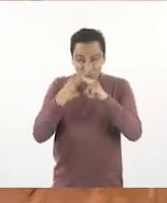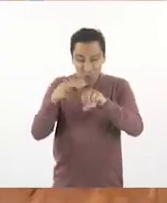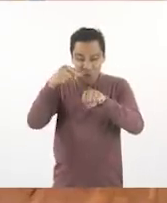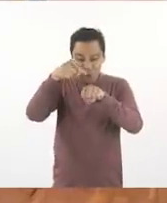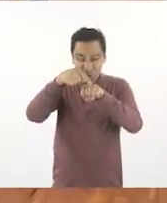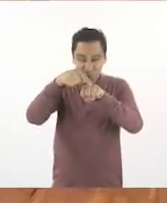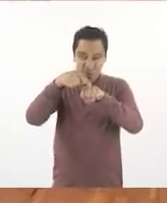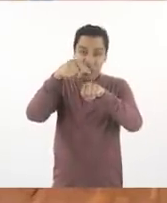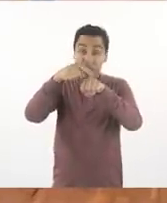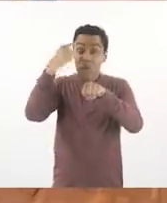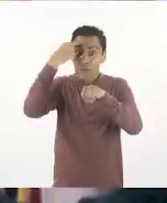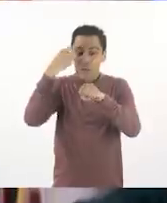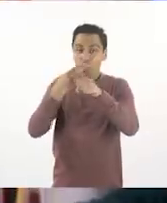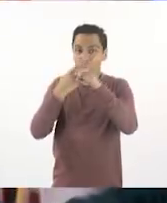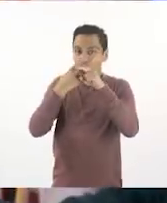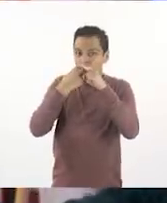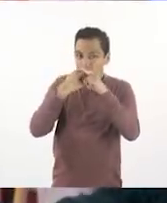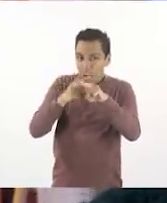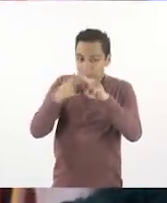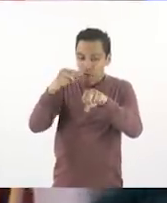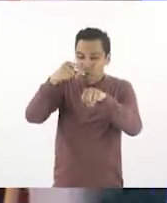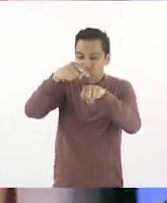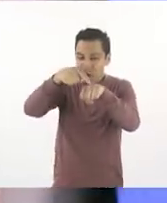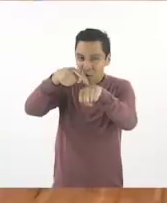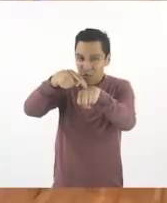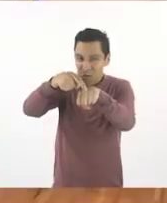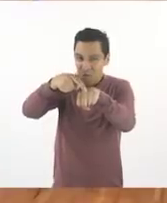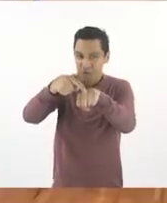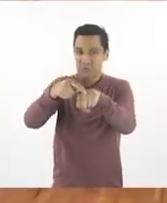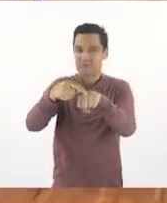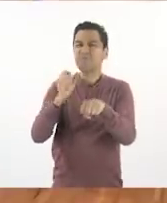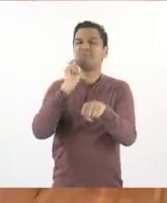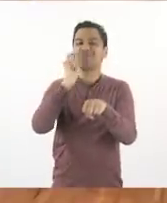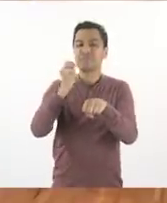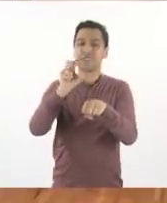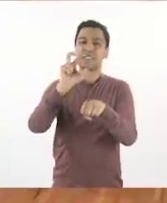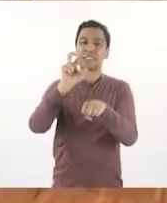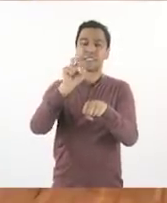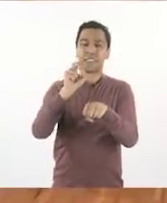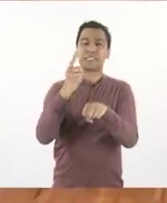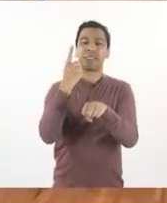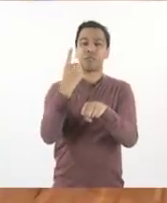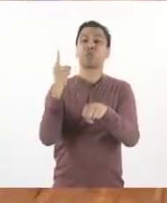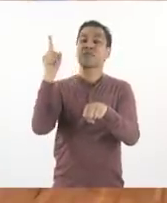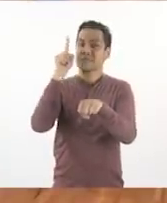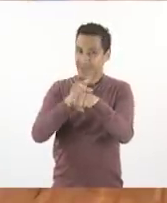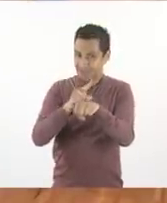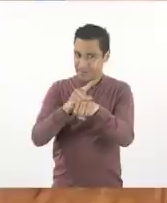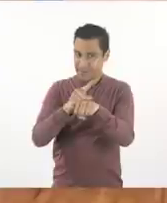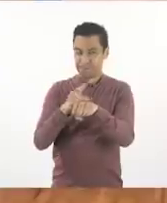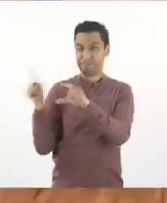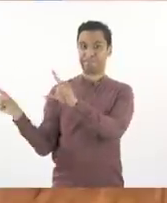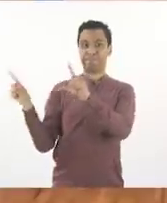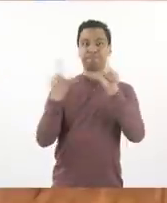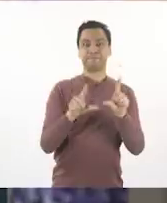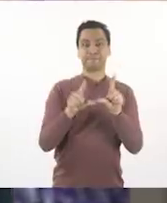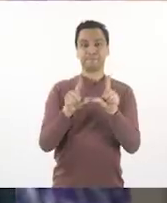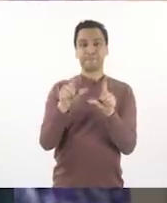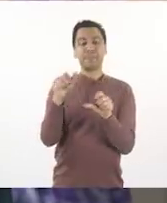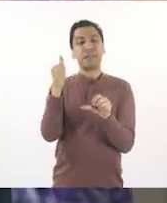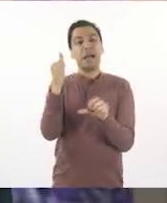tiene 31 días. Continuamos con... Agosto. Agosto. Agosto.